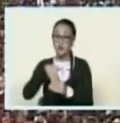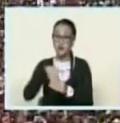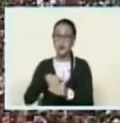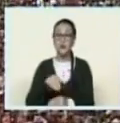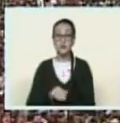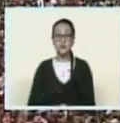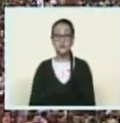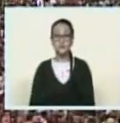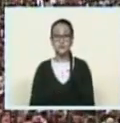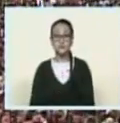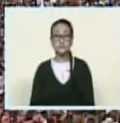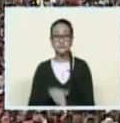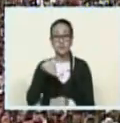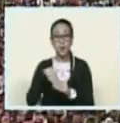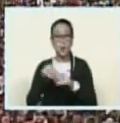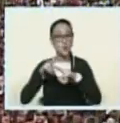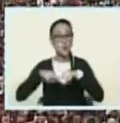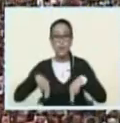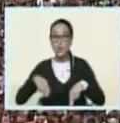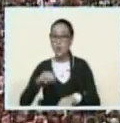Votos nulos,